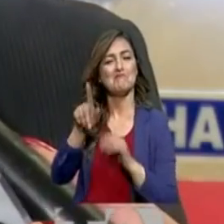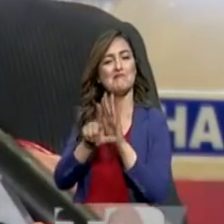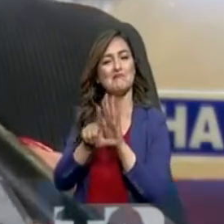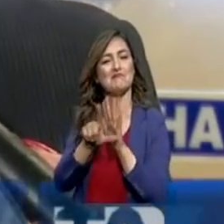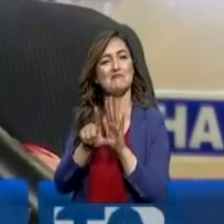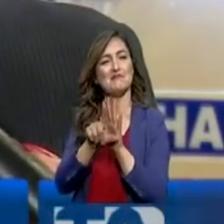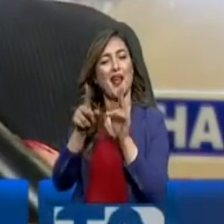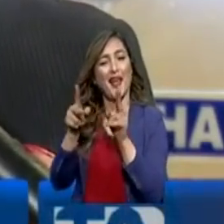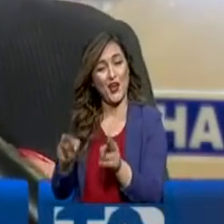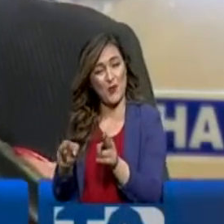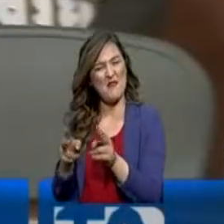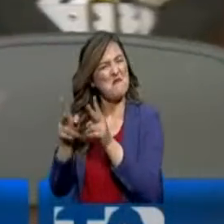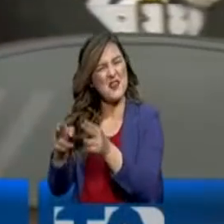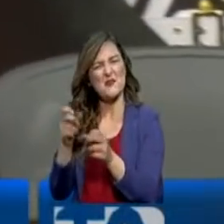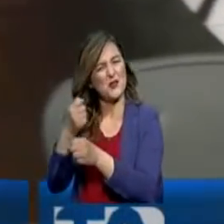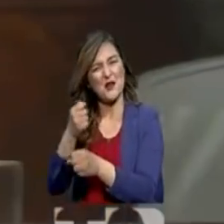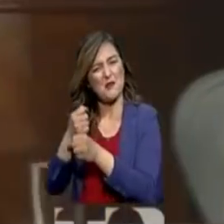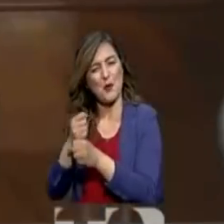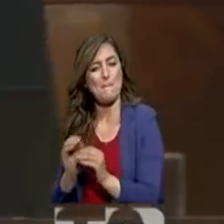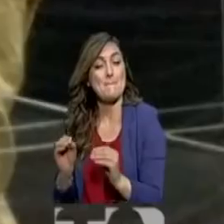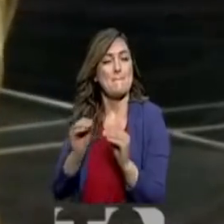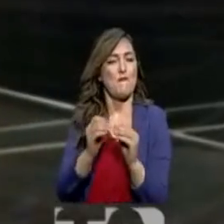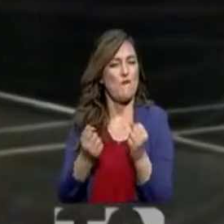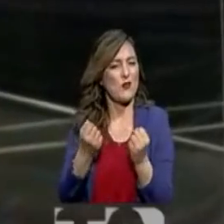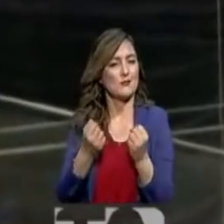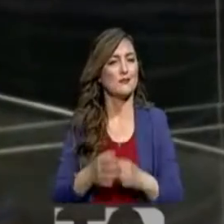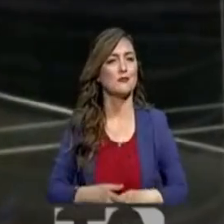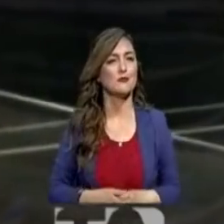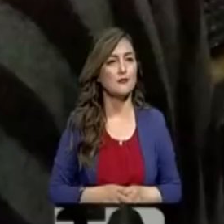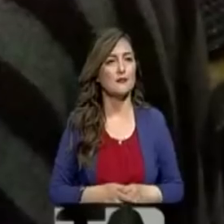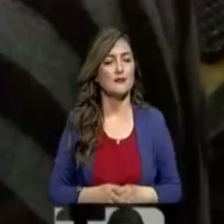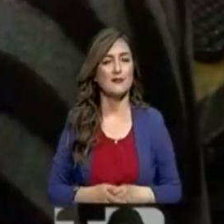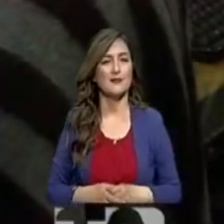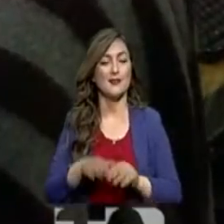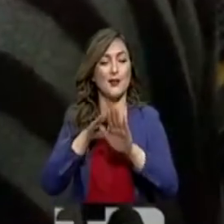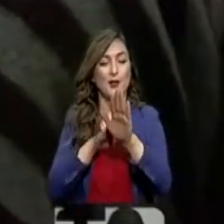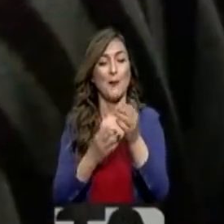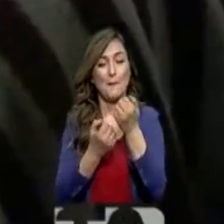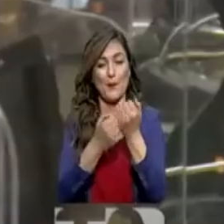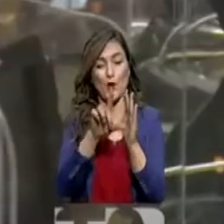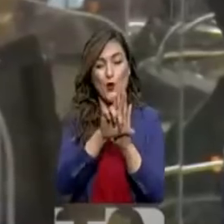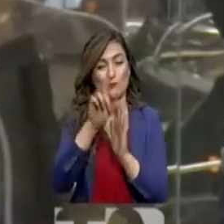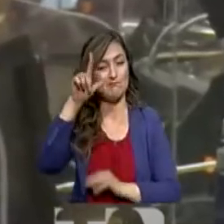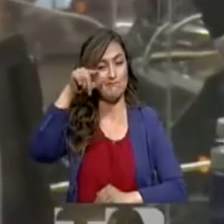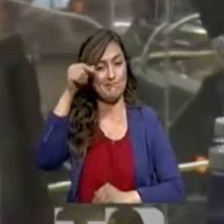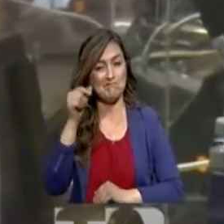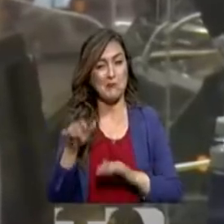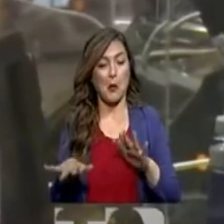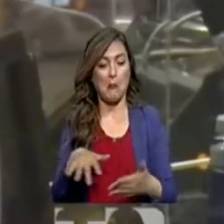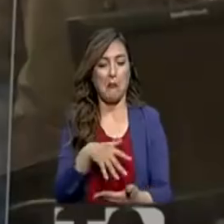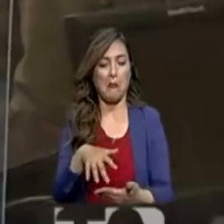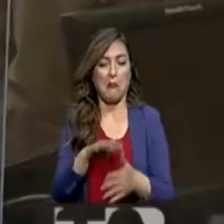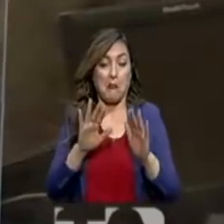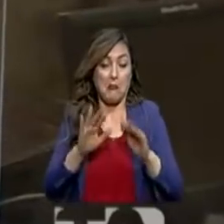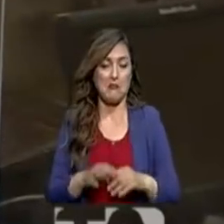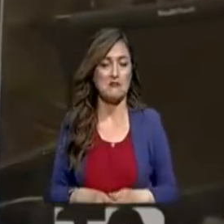humanitaria recargada en asuntos laborales. Con esto, el apoyo al proyecto de ley del gobierno es incierto entre los bloques legislativos. En Quito,